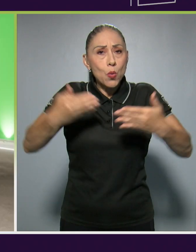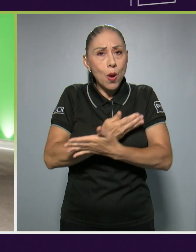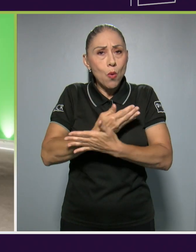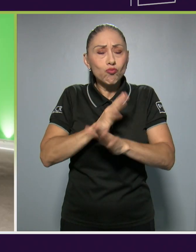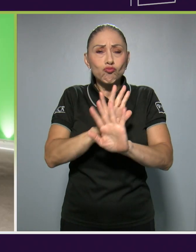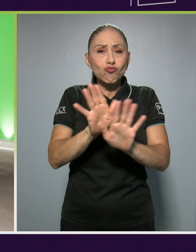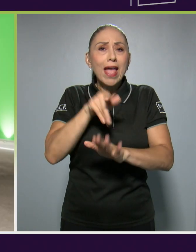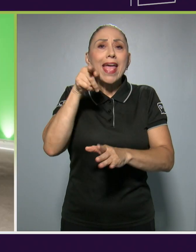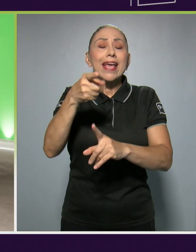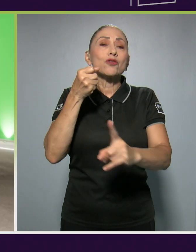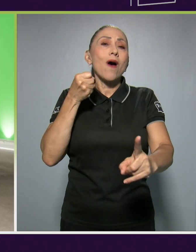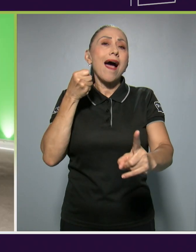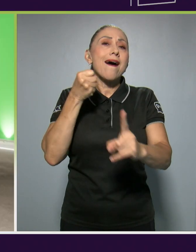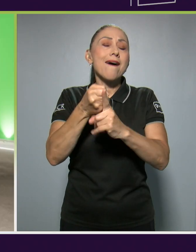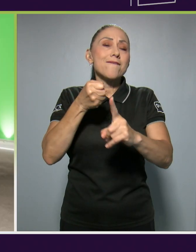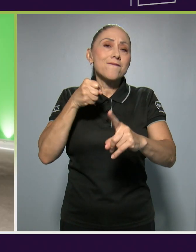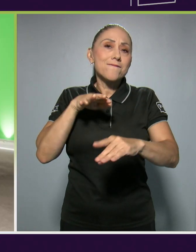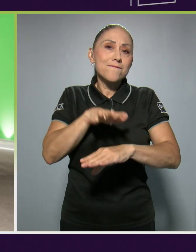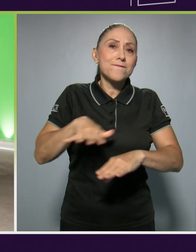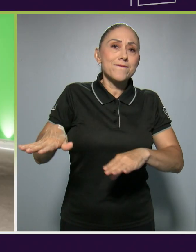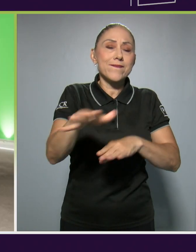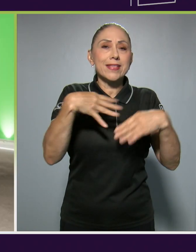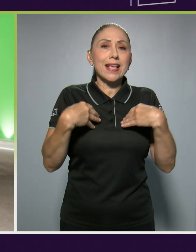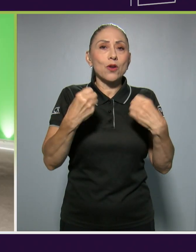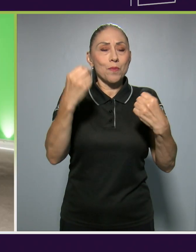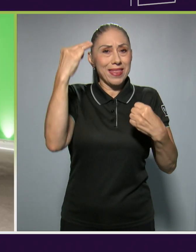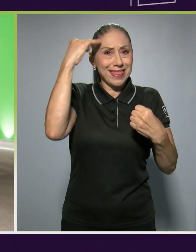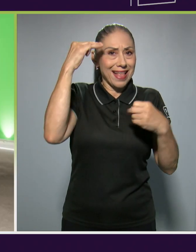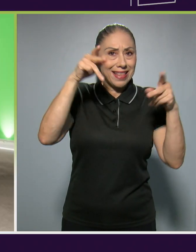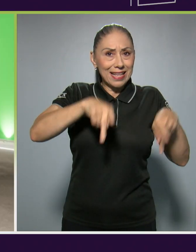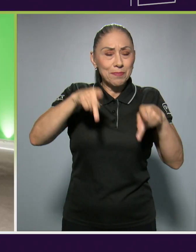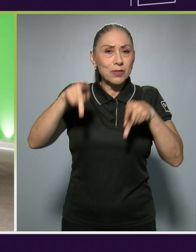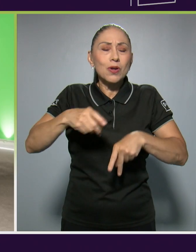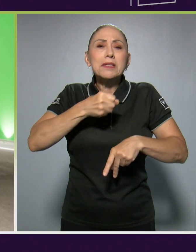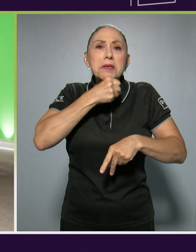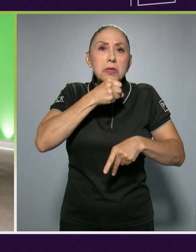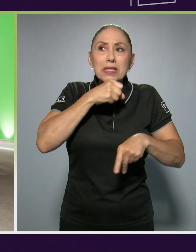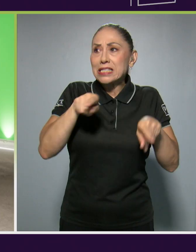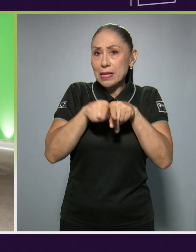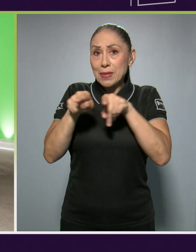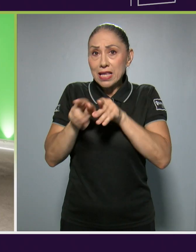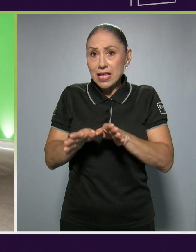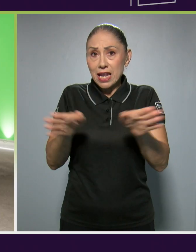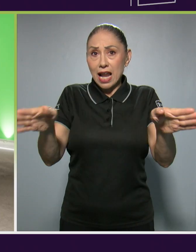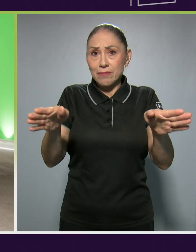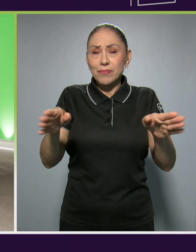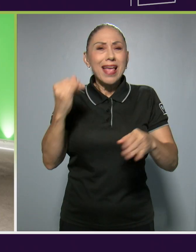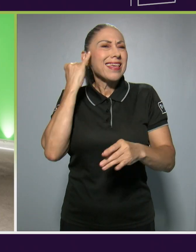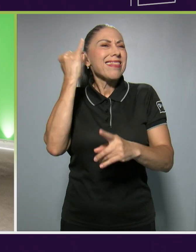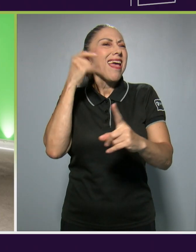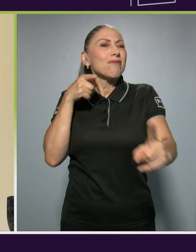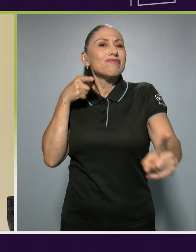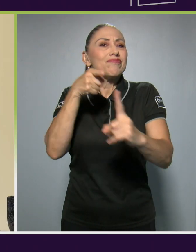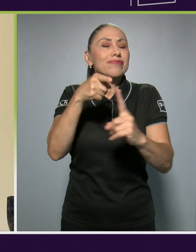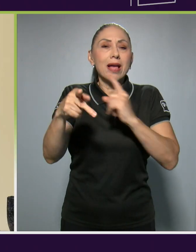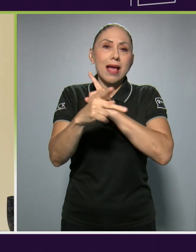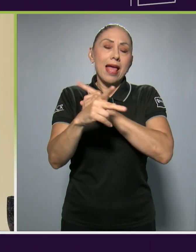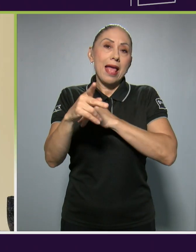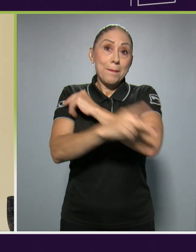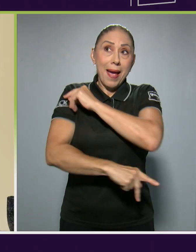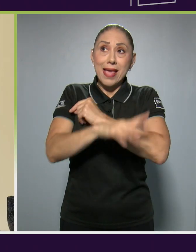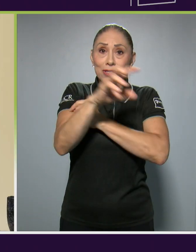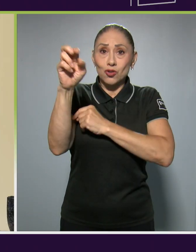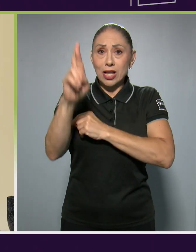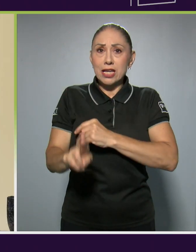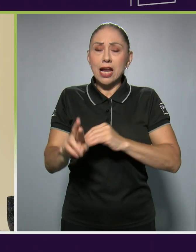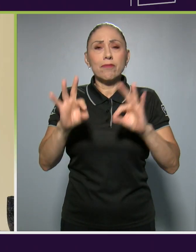mental y colectiva de las personas mayores y en general, y la idea es que Costa Rica sea un país lo más saludable posible en temas de